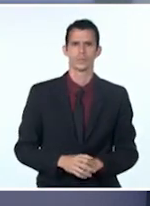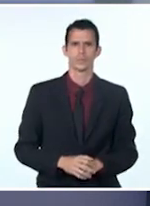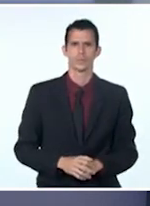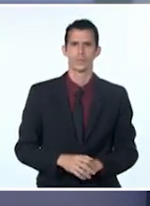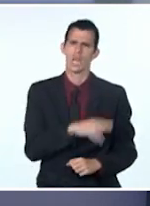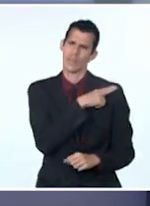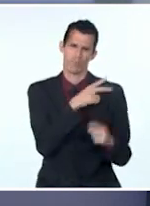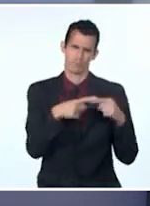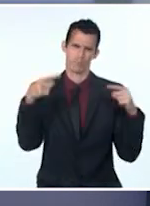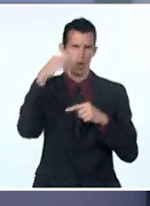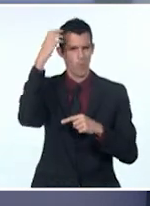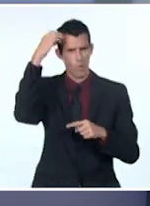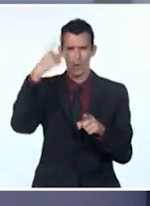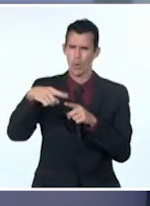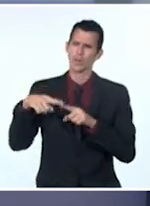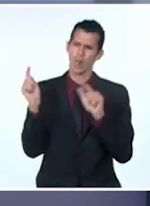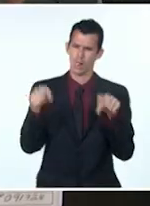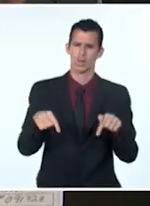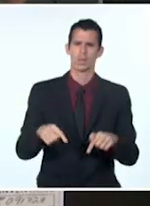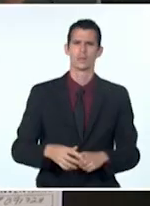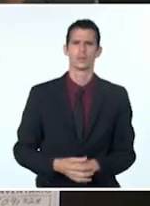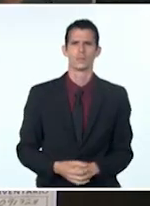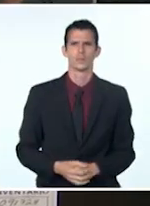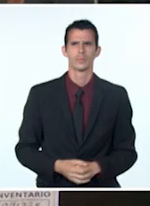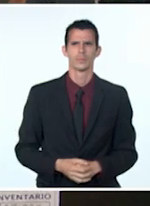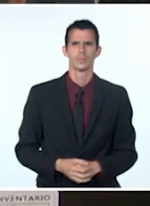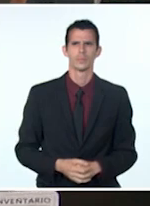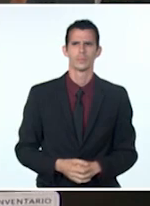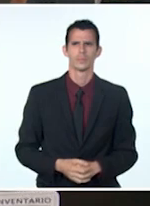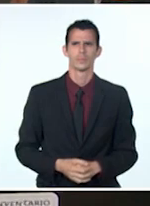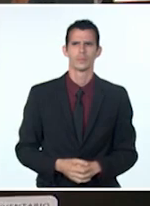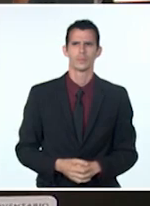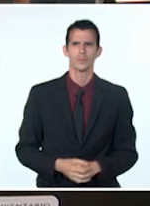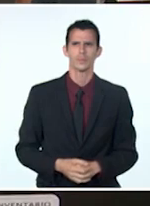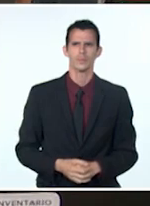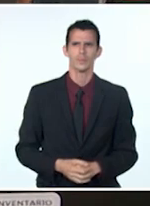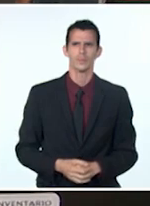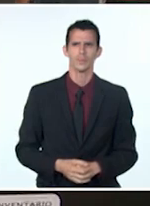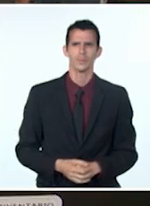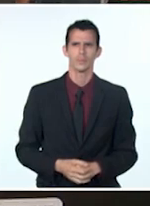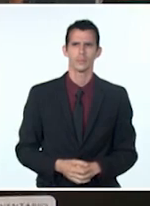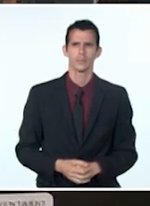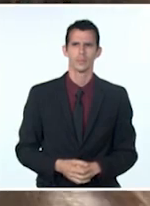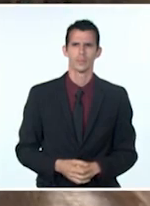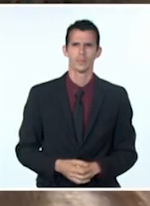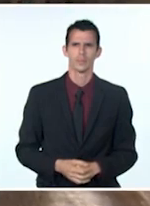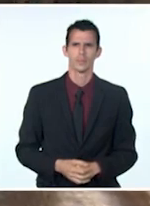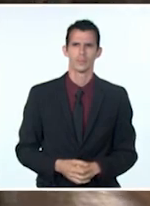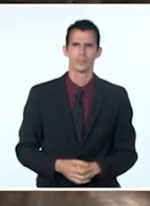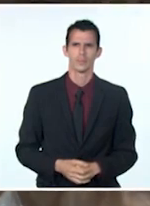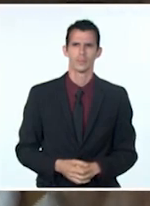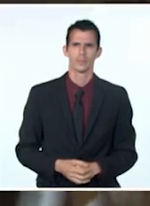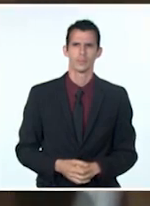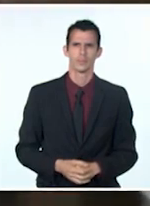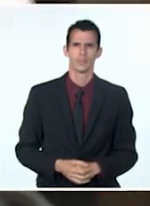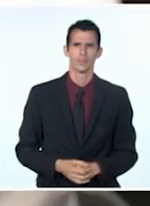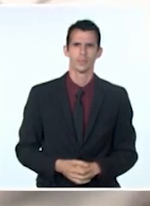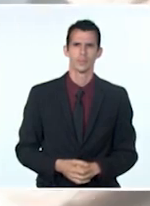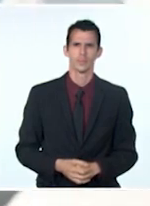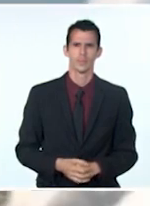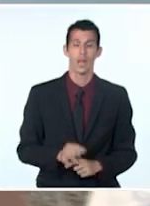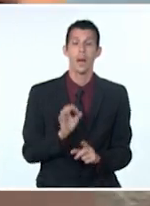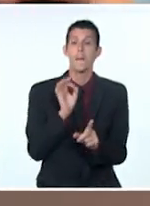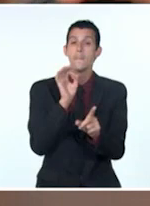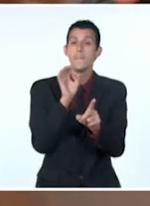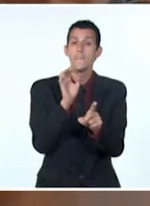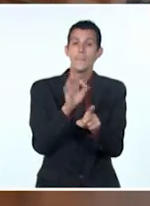y gubernamentales de la capital. La formación de una cultura informática en la población ha sido eje del quehacer de los